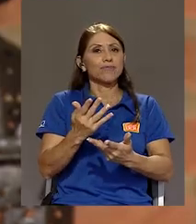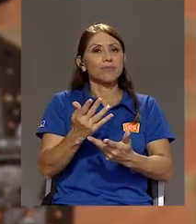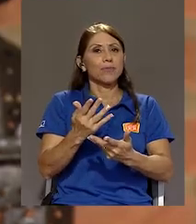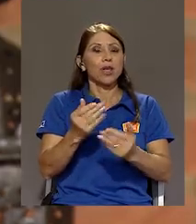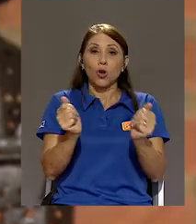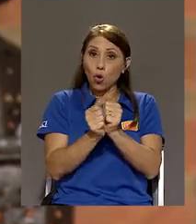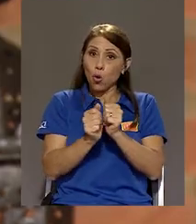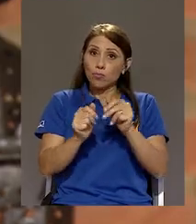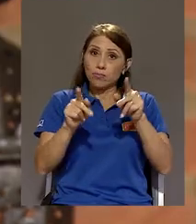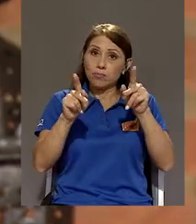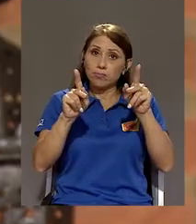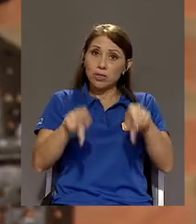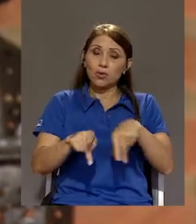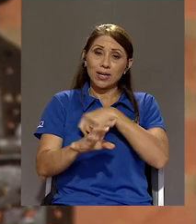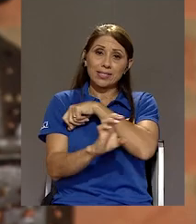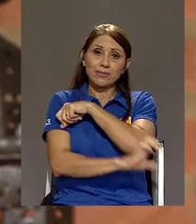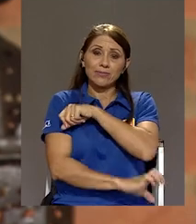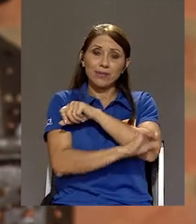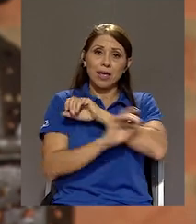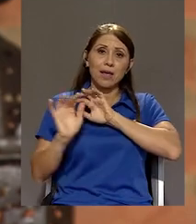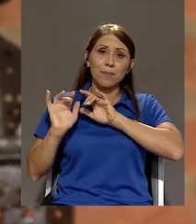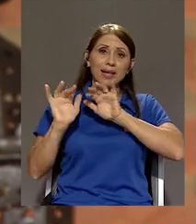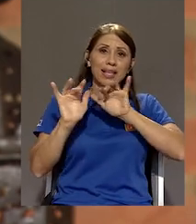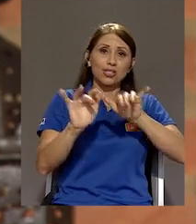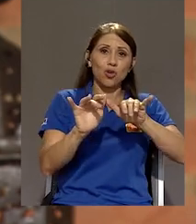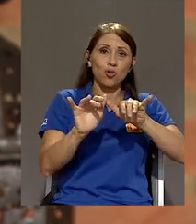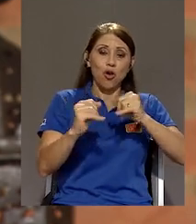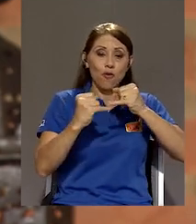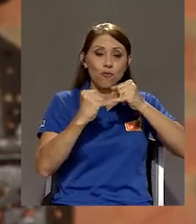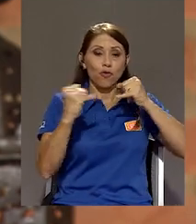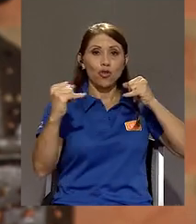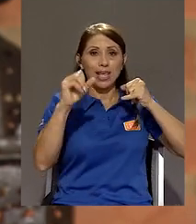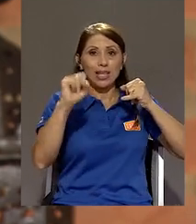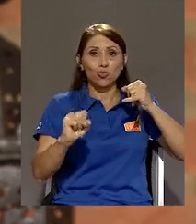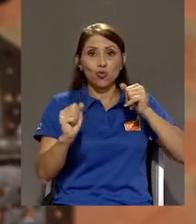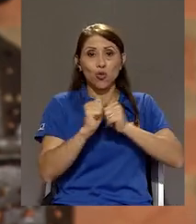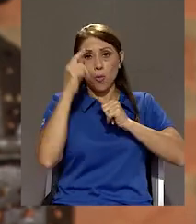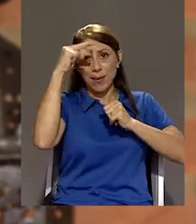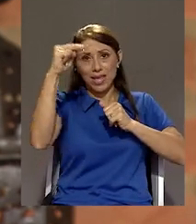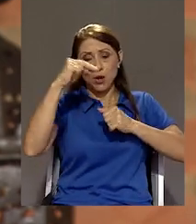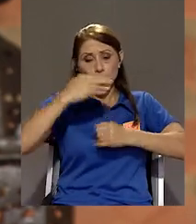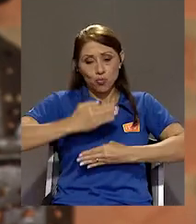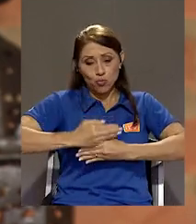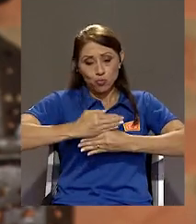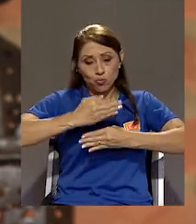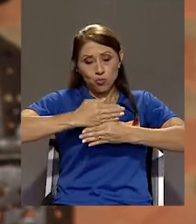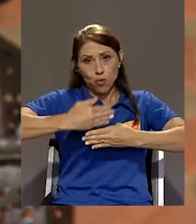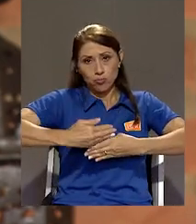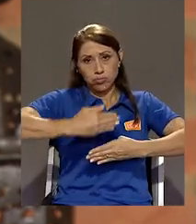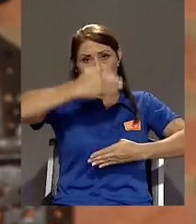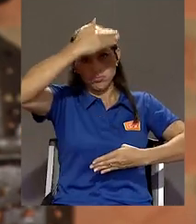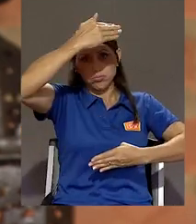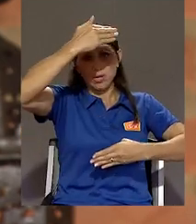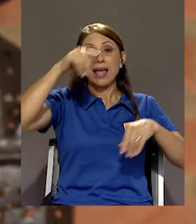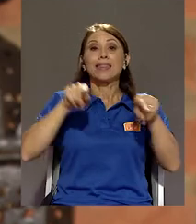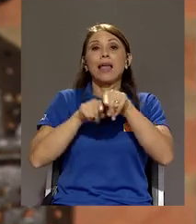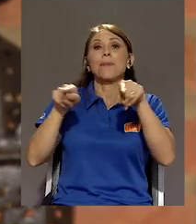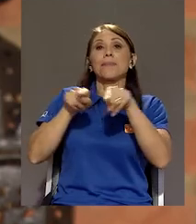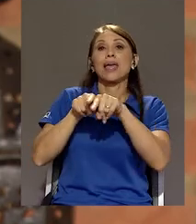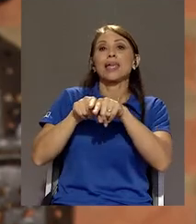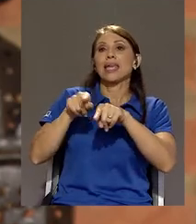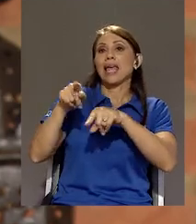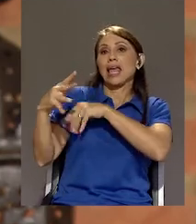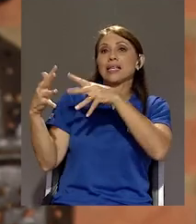de migración, el levantamiento de la pared en la frontera del sur, el limitar la entrada a Estados Unidos